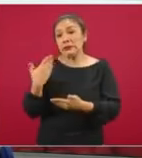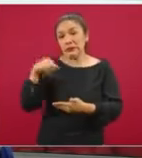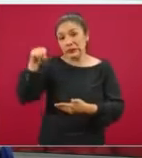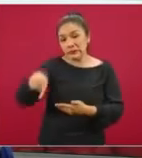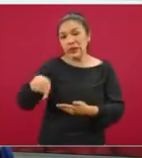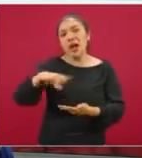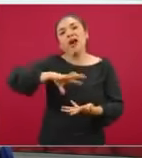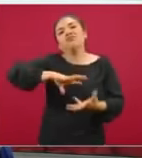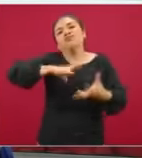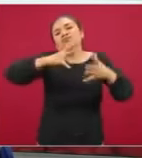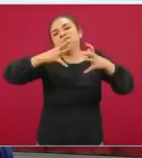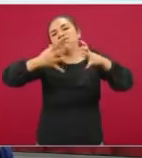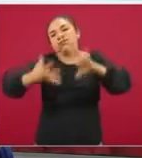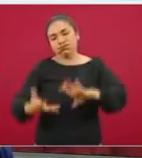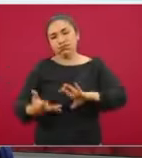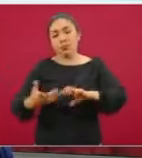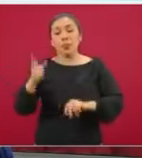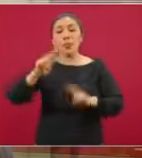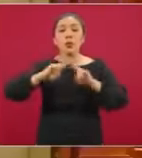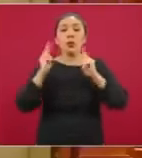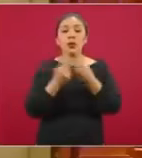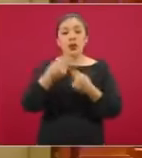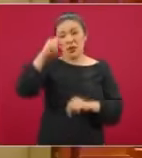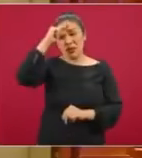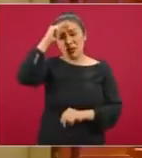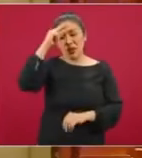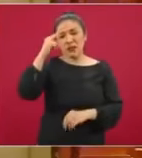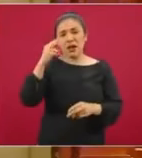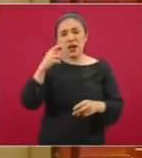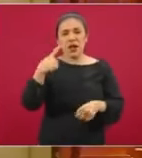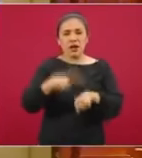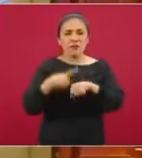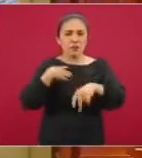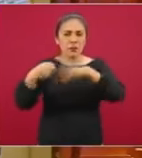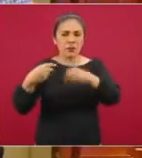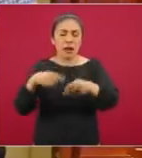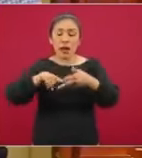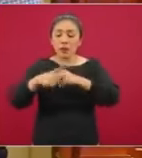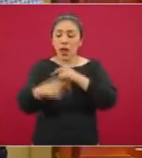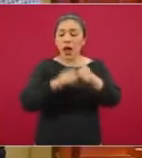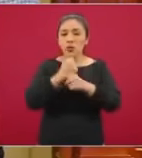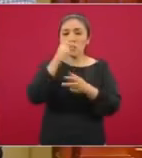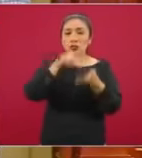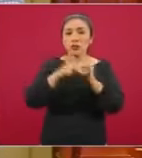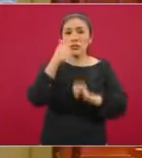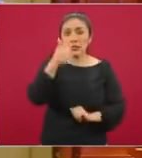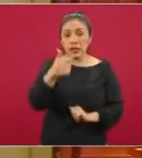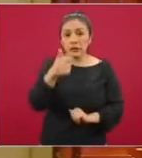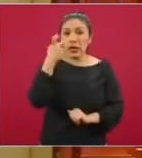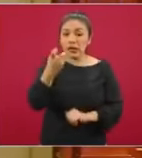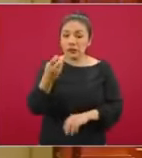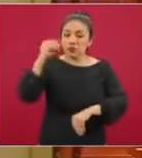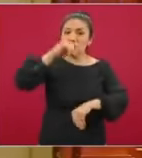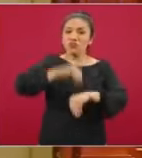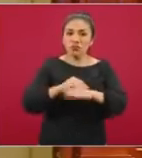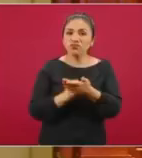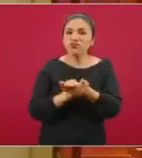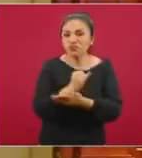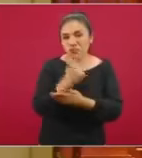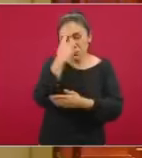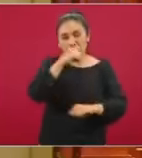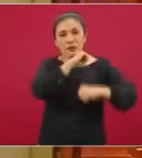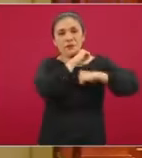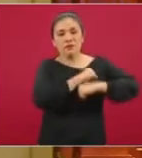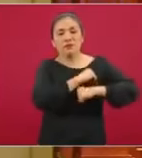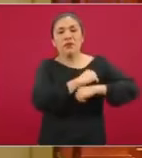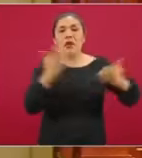va evolucionando. La Unidad de Inteligencia Epidemiológica y Sanitaria desde el 2006 es la unidad que en su momento se encarga